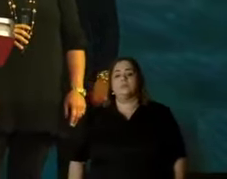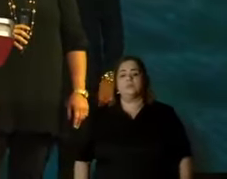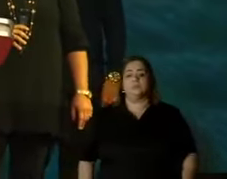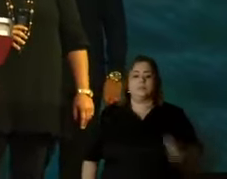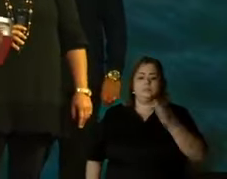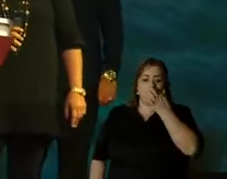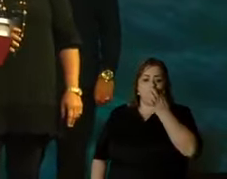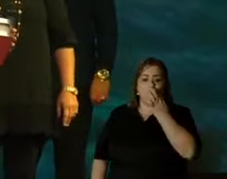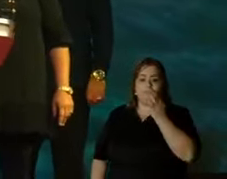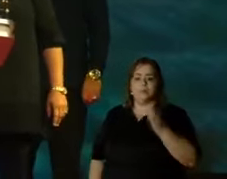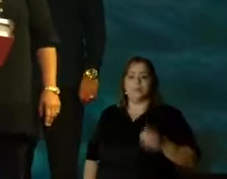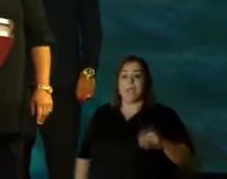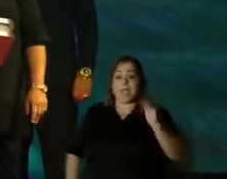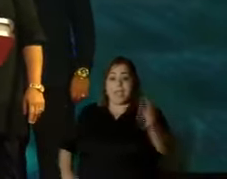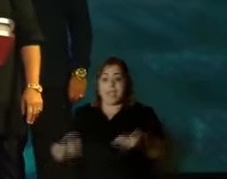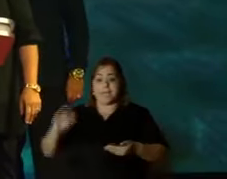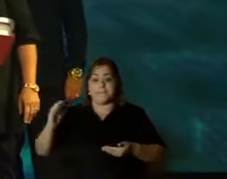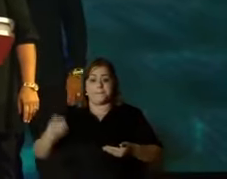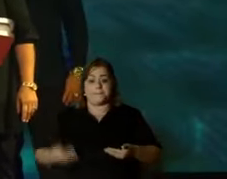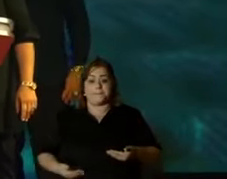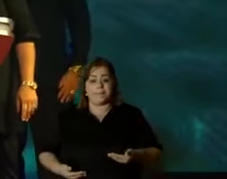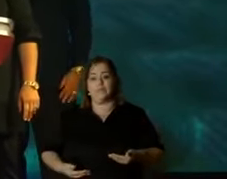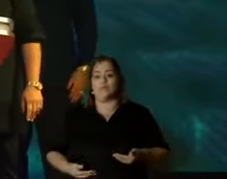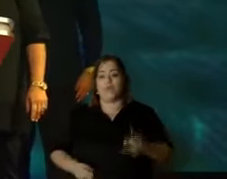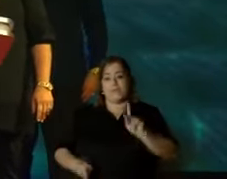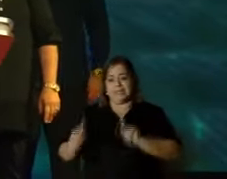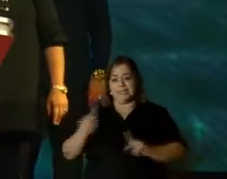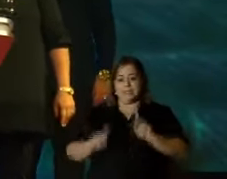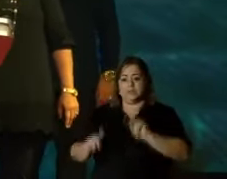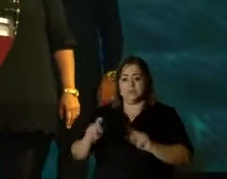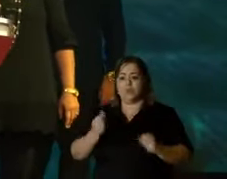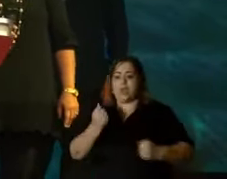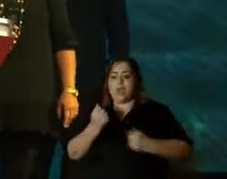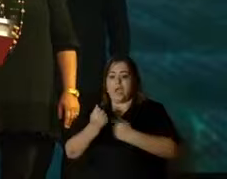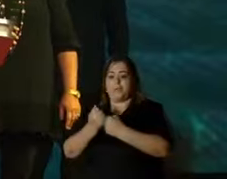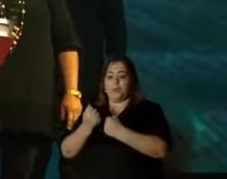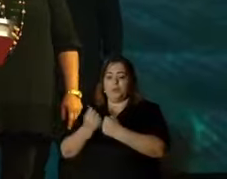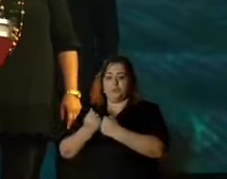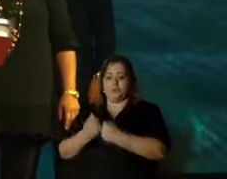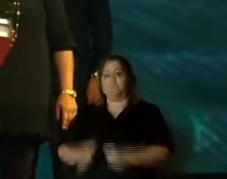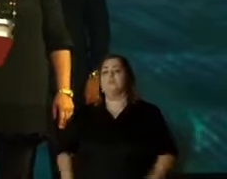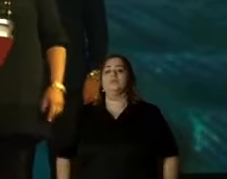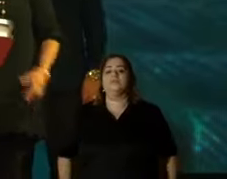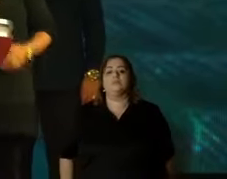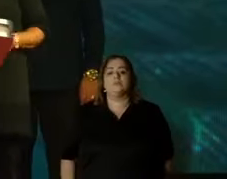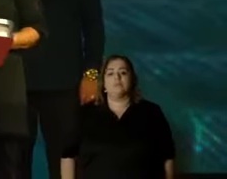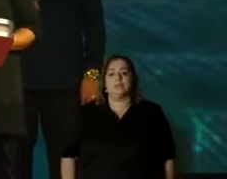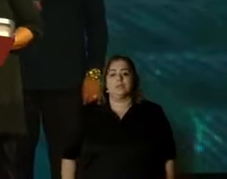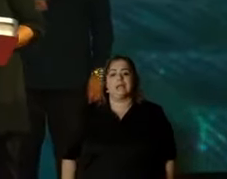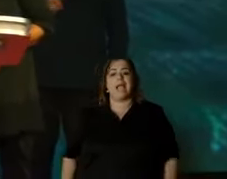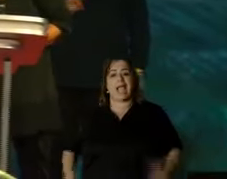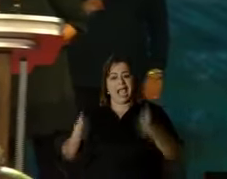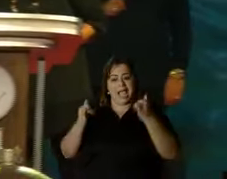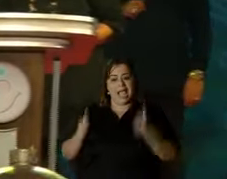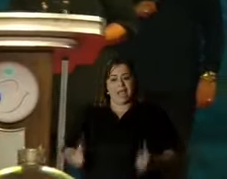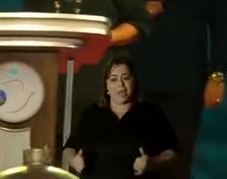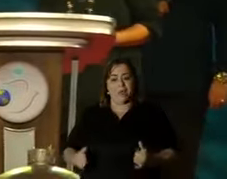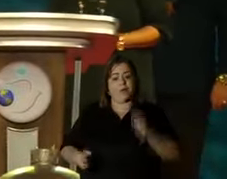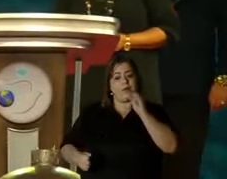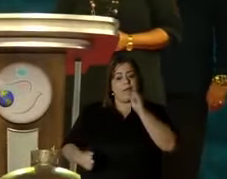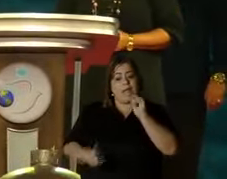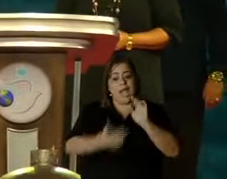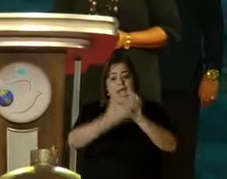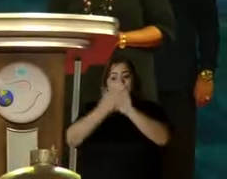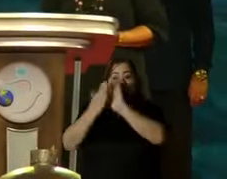pastoral. Pero invito a líderes que puedan venir, hermanos, que me apoyen acá. Y nos vamos con una alabanza bella.